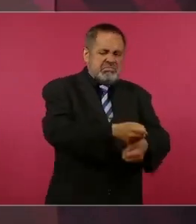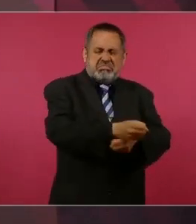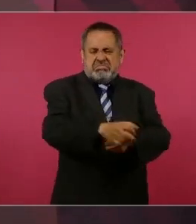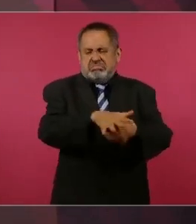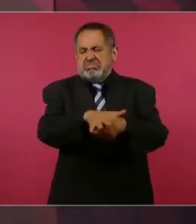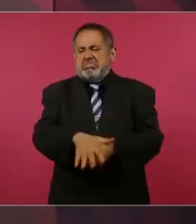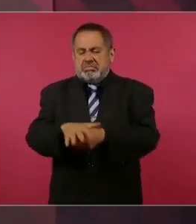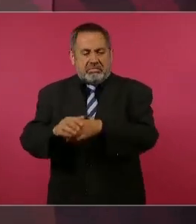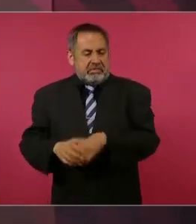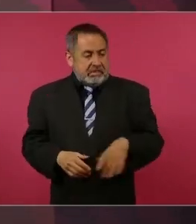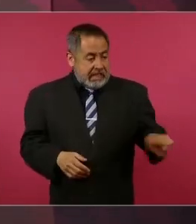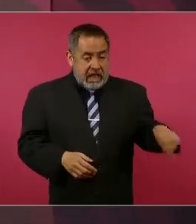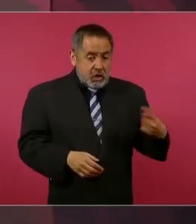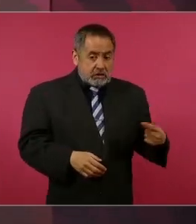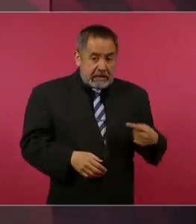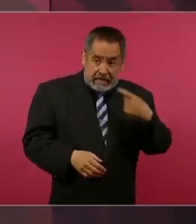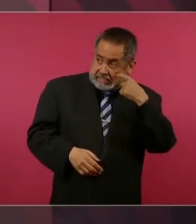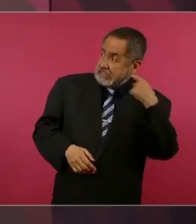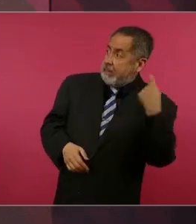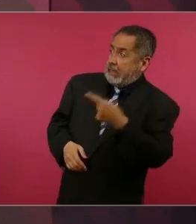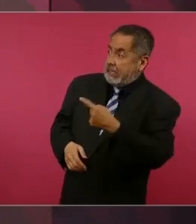porque así podrían